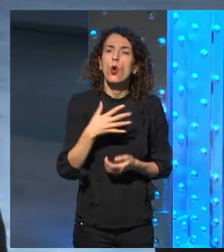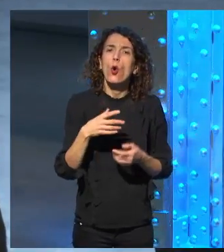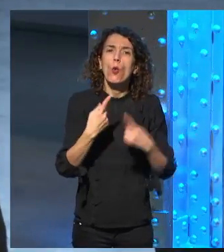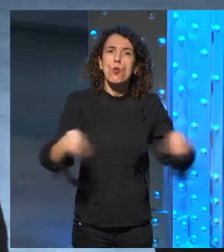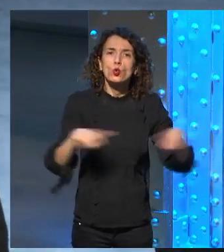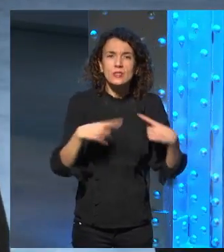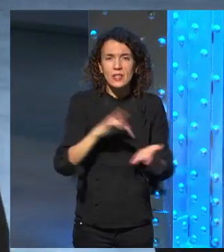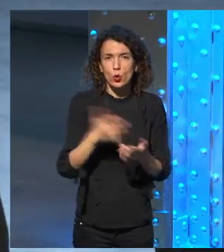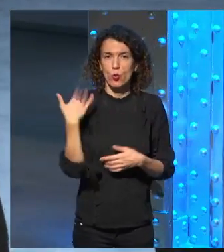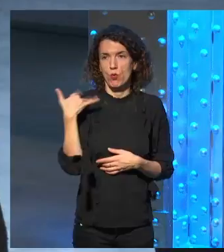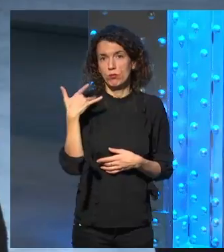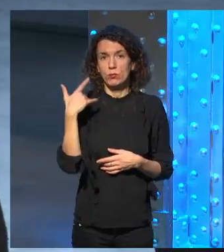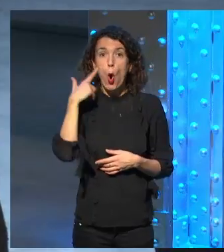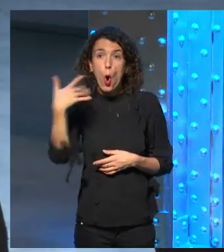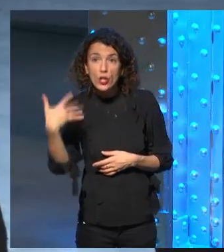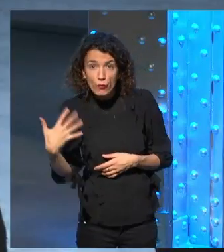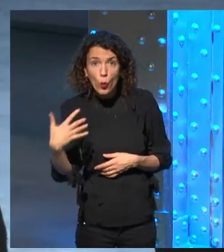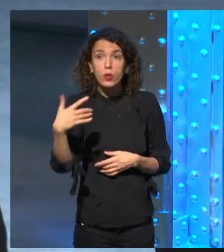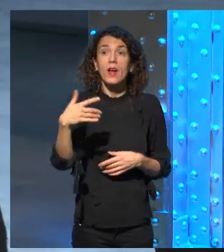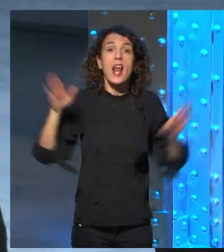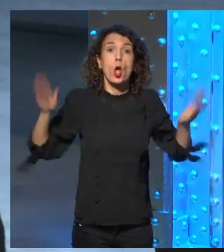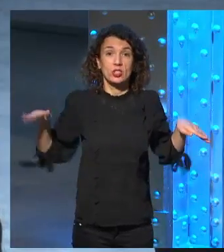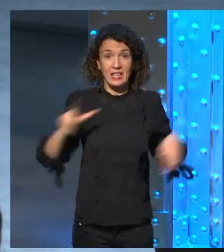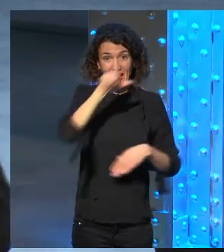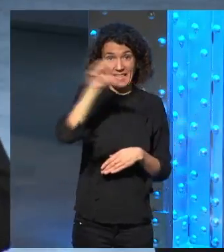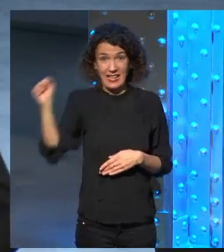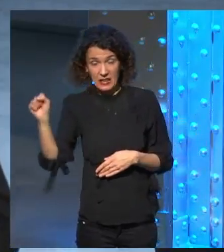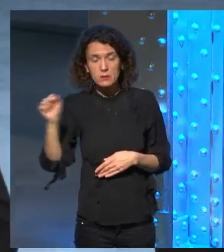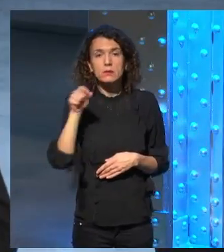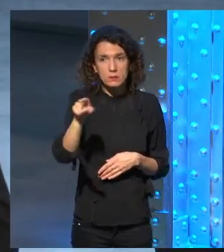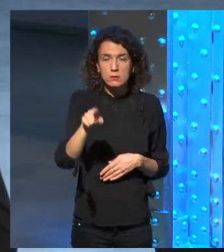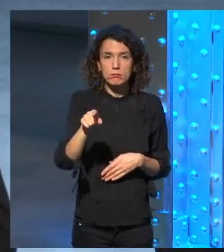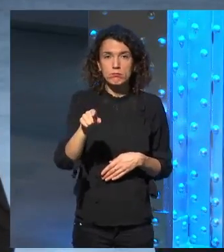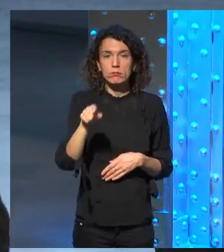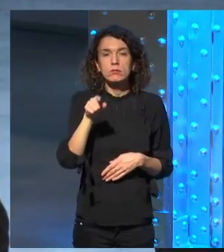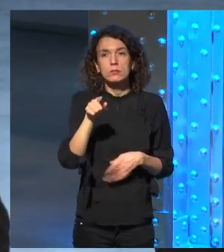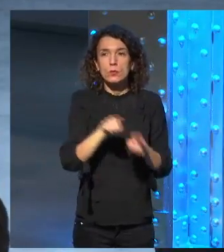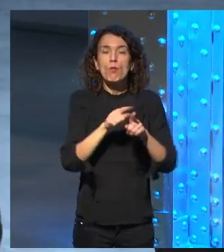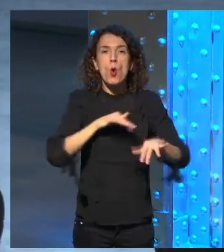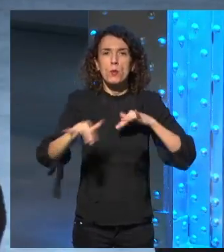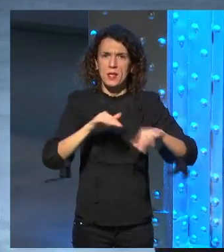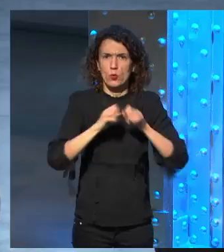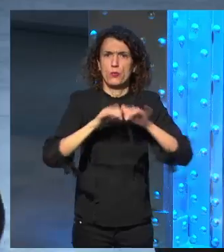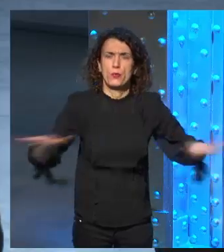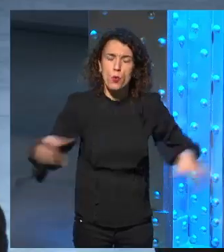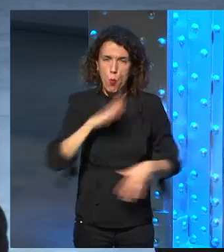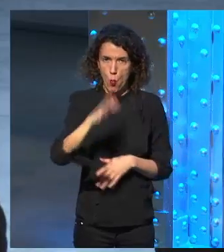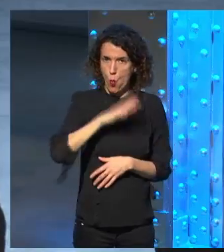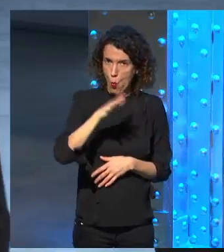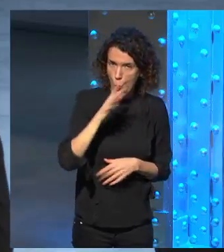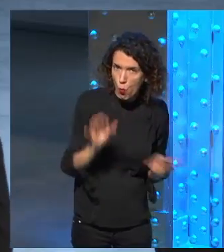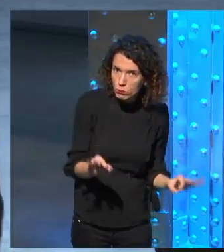obra se tocó en el Hollywood Bowl en Los Ángeles, donde él expandió este movimiento, lo hizo mucho más